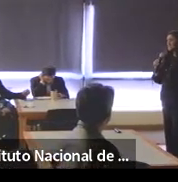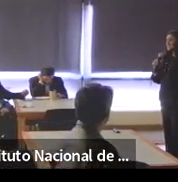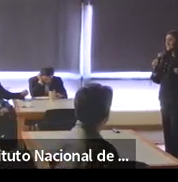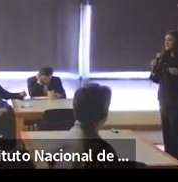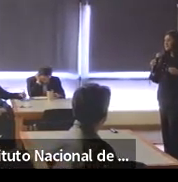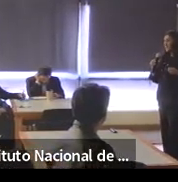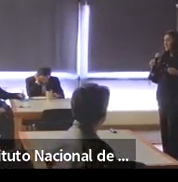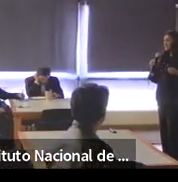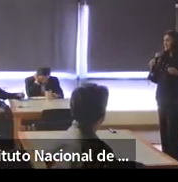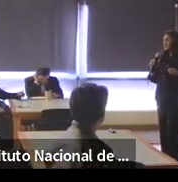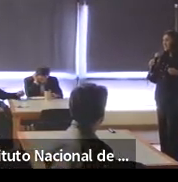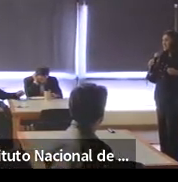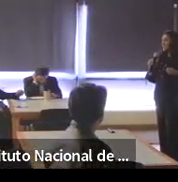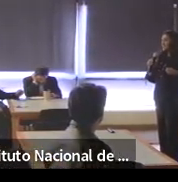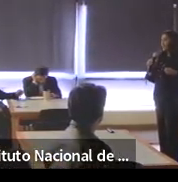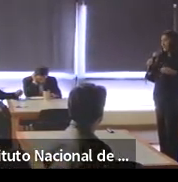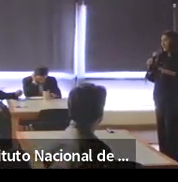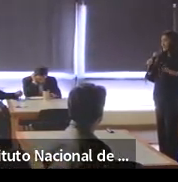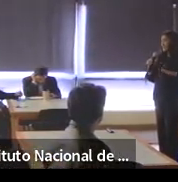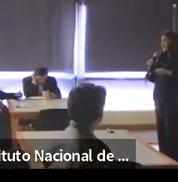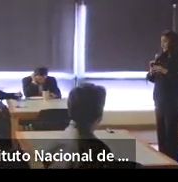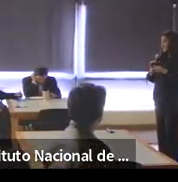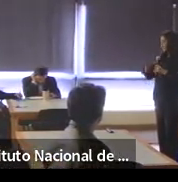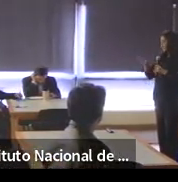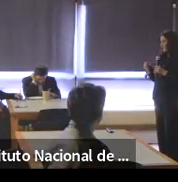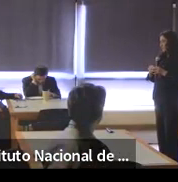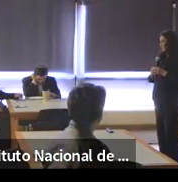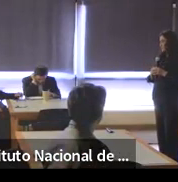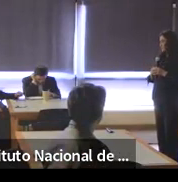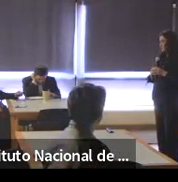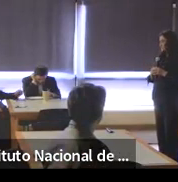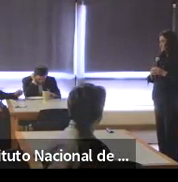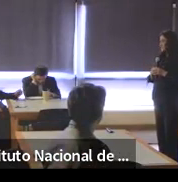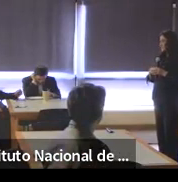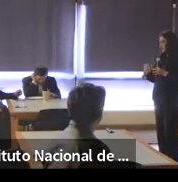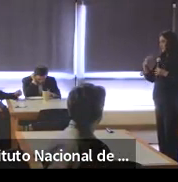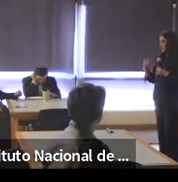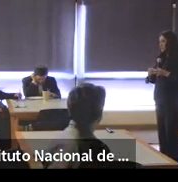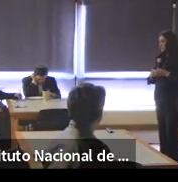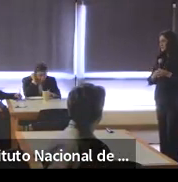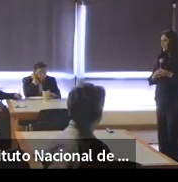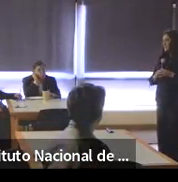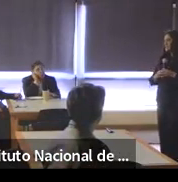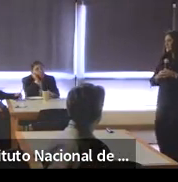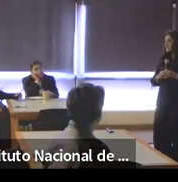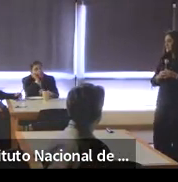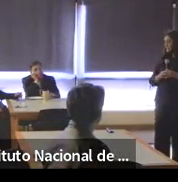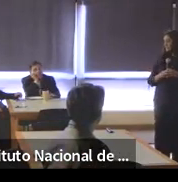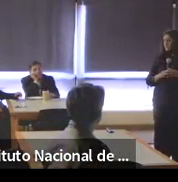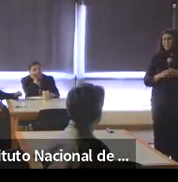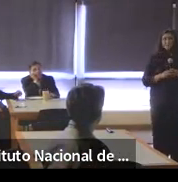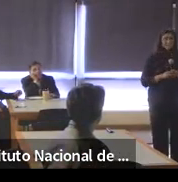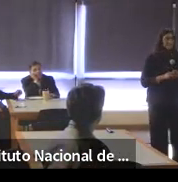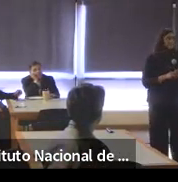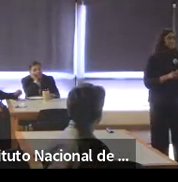pueden ser señas obscenas o pueden ser señas de te ignoro No simplemente cuando conoces a alguien y hace